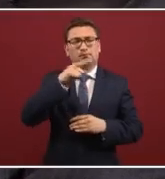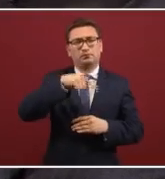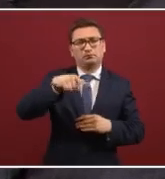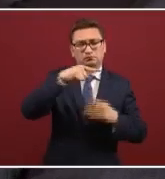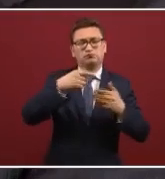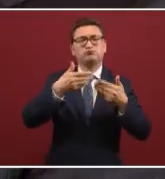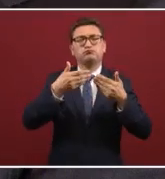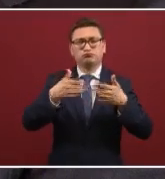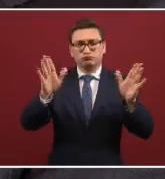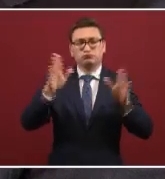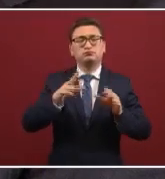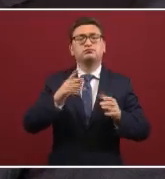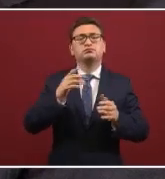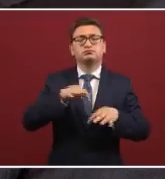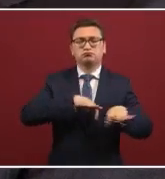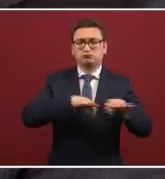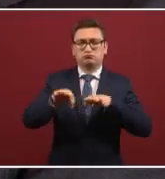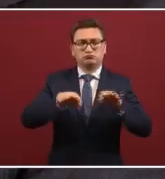bien pagados